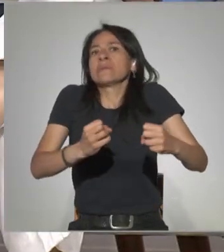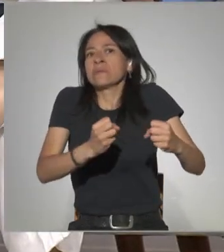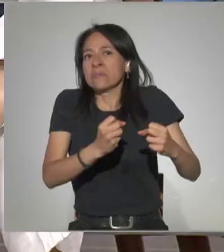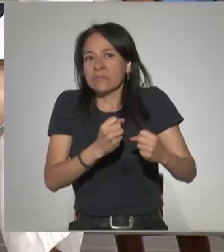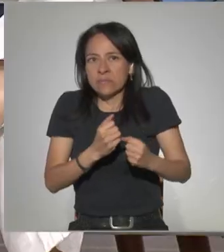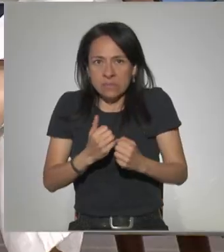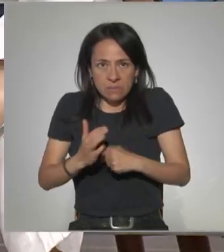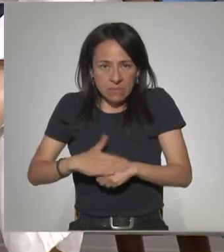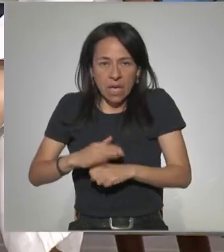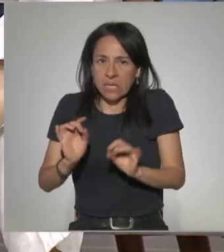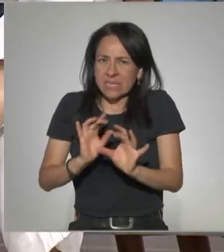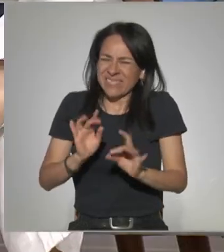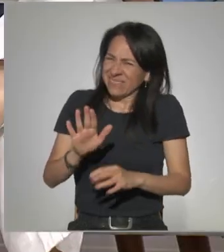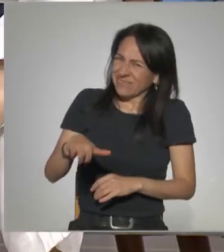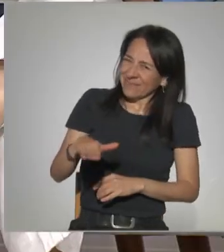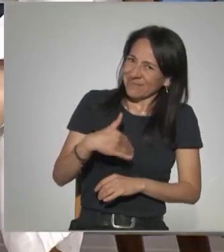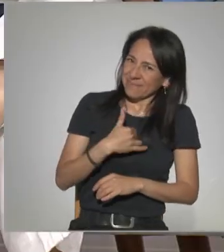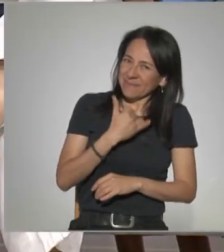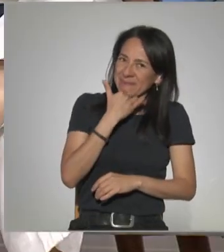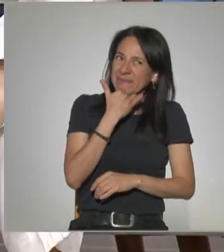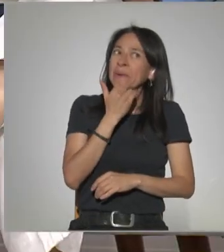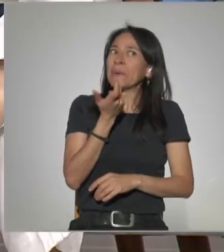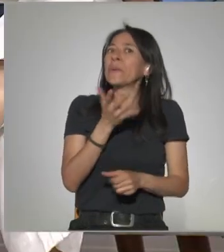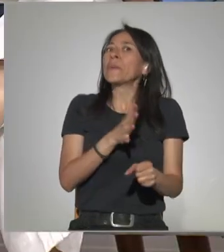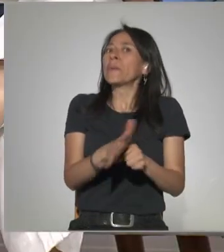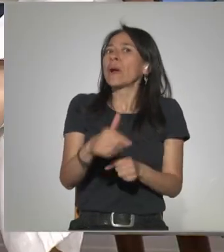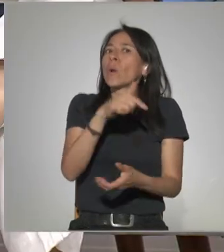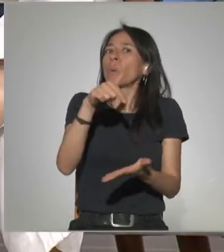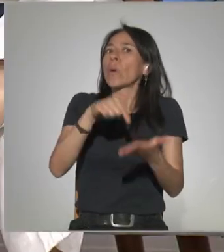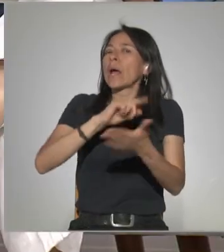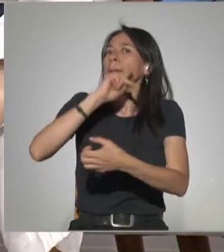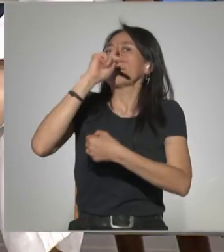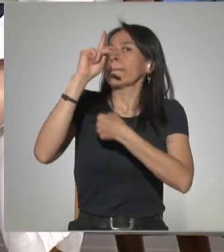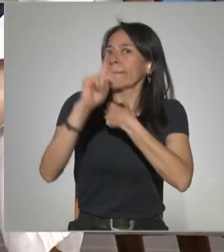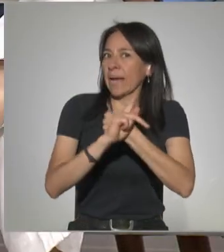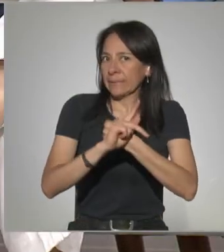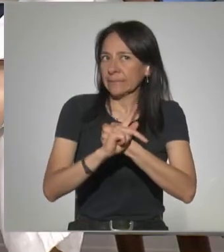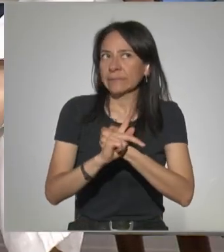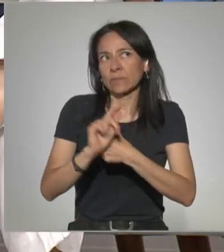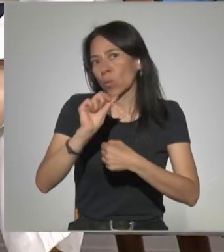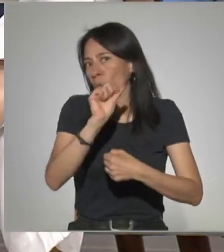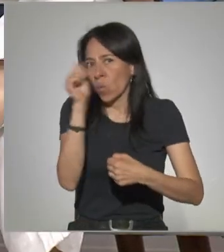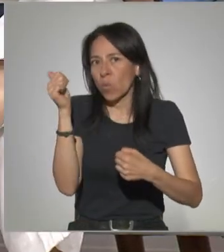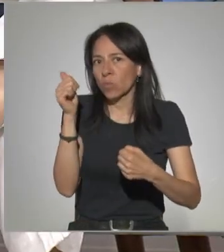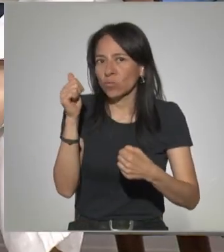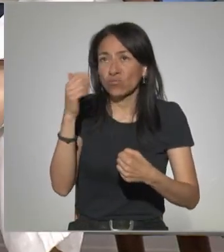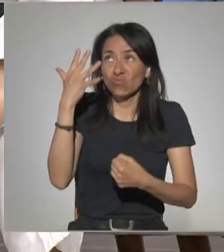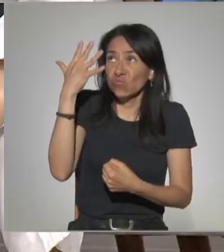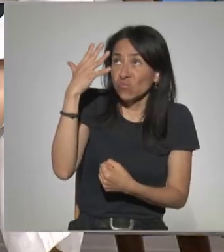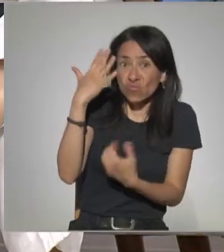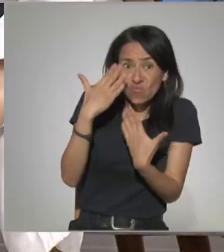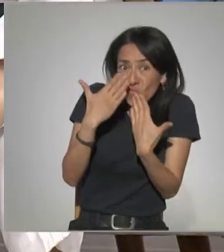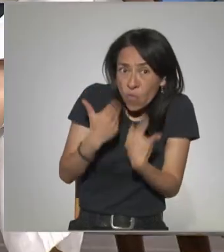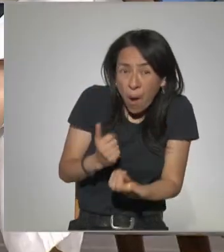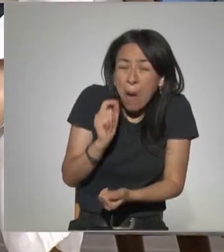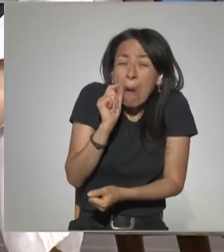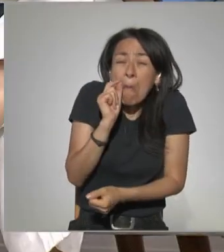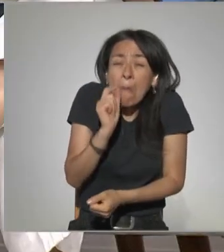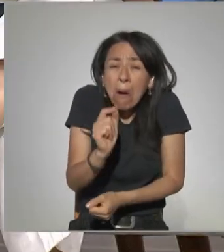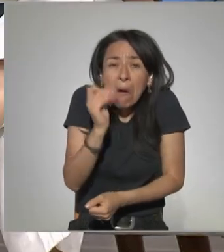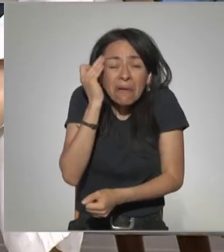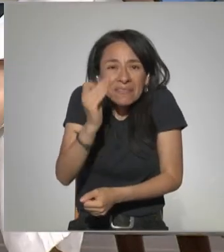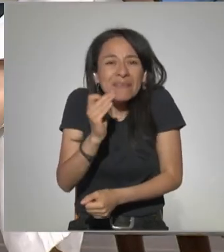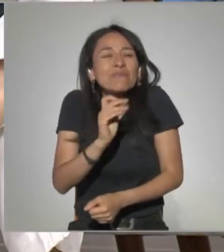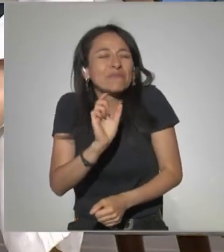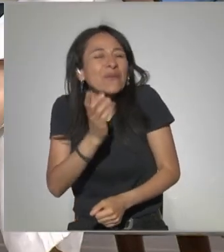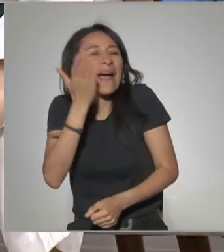a estar en estados. ¿Pero qué pasa, por ejemplo, en los países donde hay todo, o sea, casi no sale el sol? Al inicio decía, es